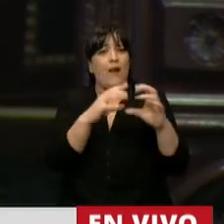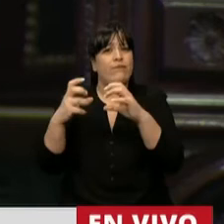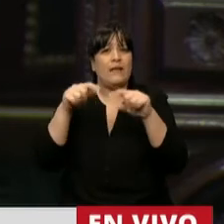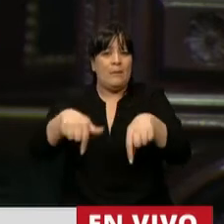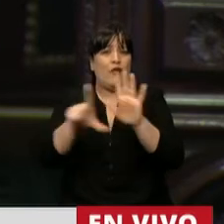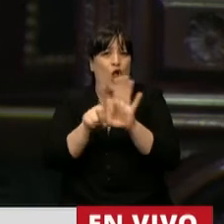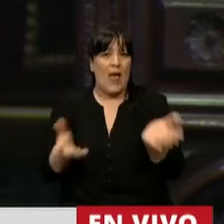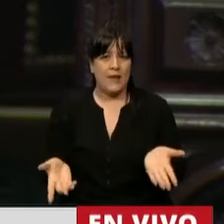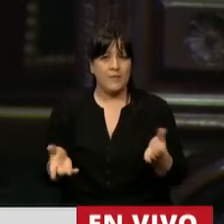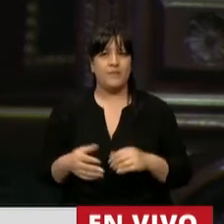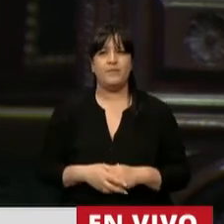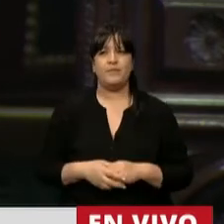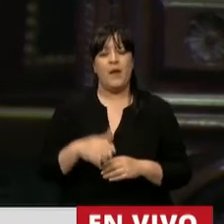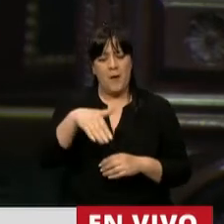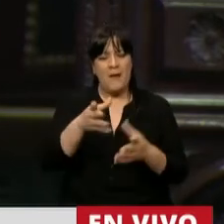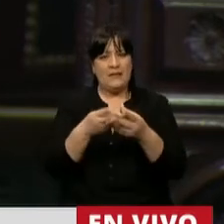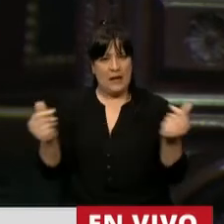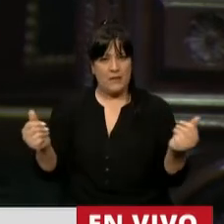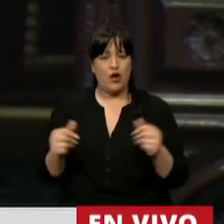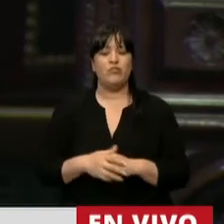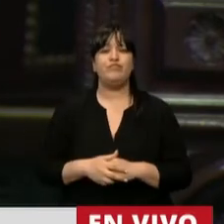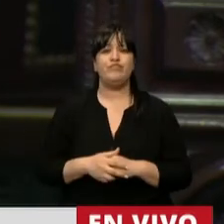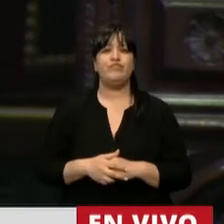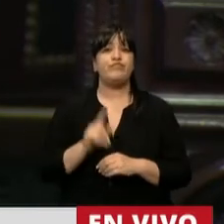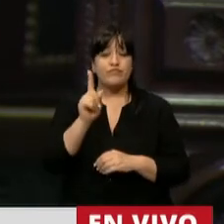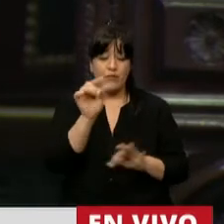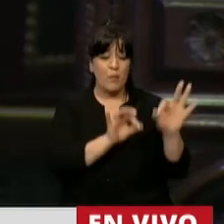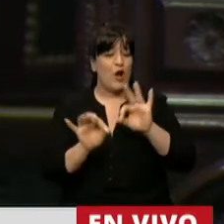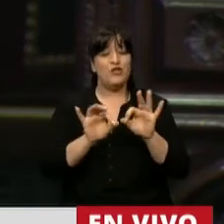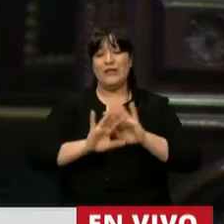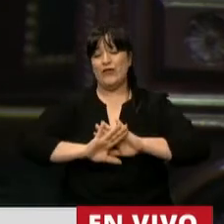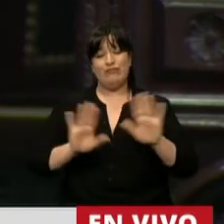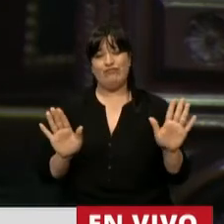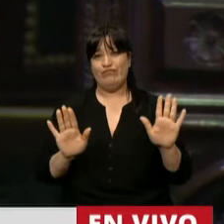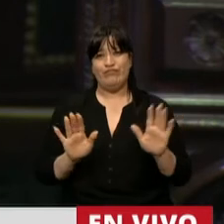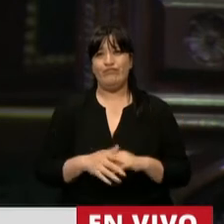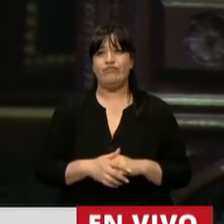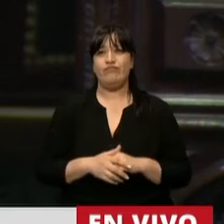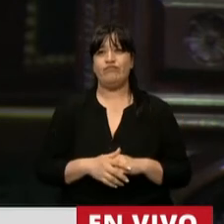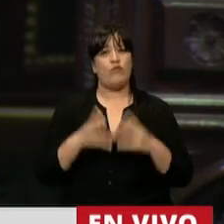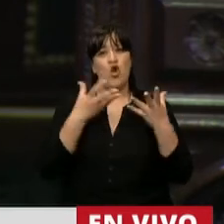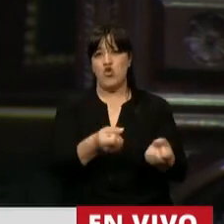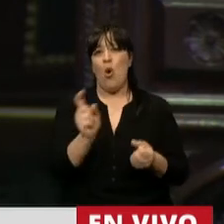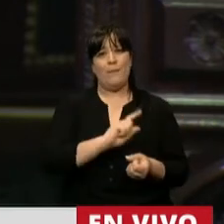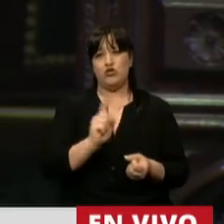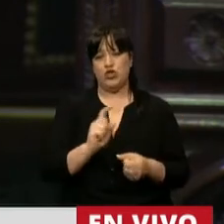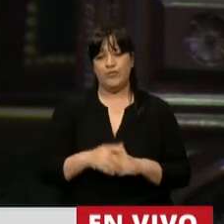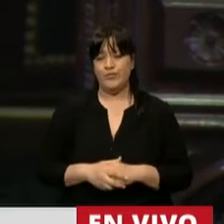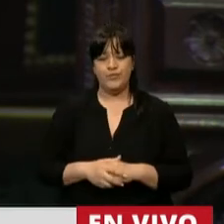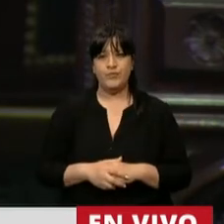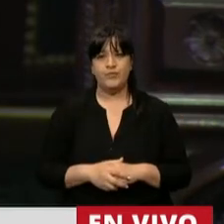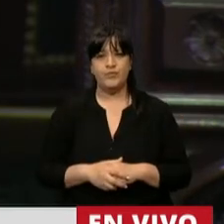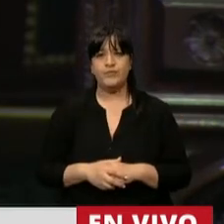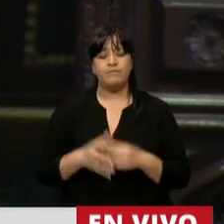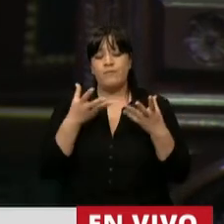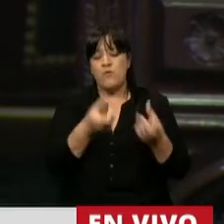ley. Para terminar, con este proyecto hasta acá llegamos. No vamos a acompañarlo. No